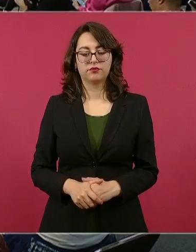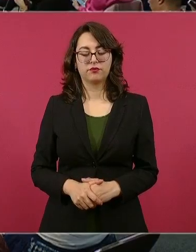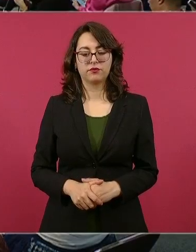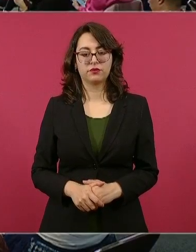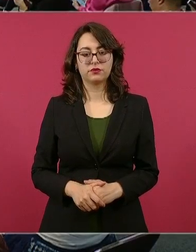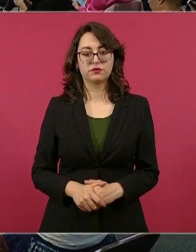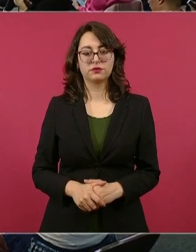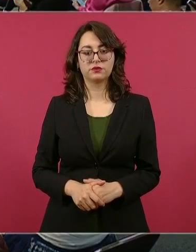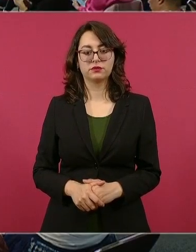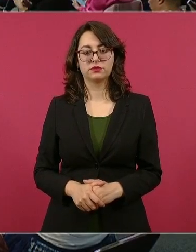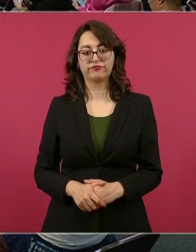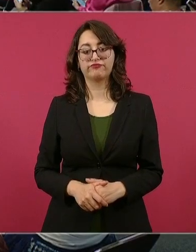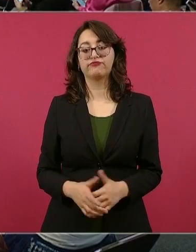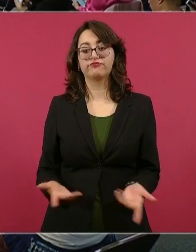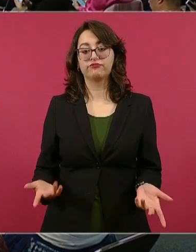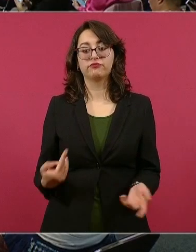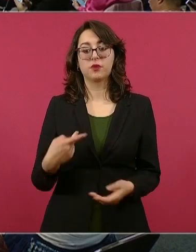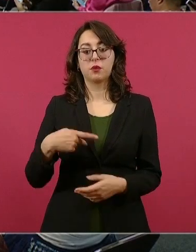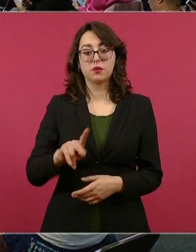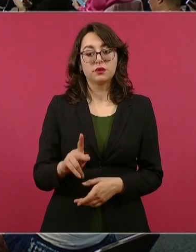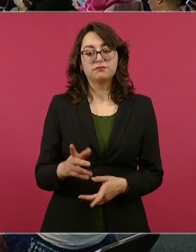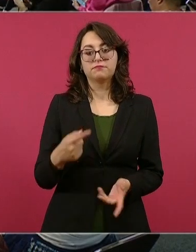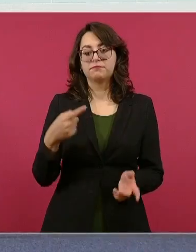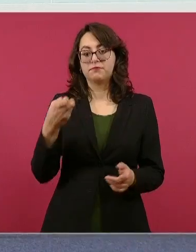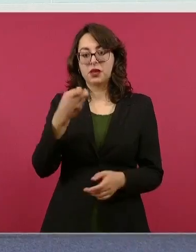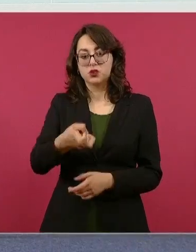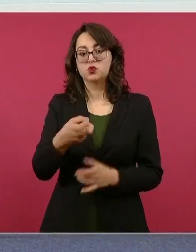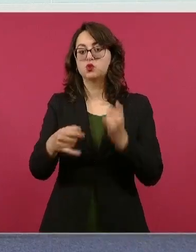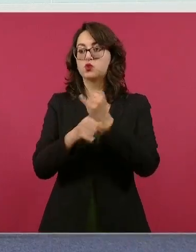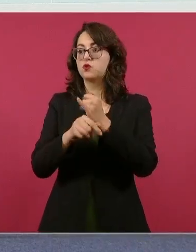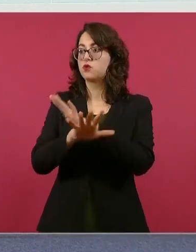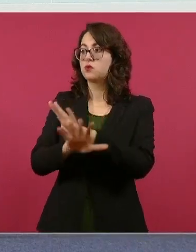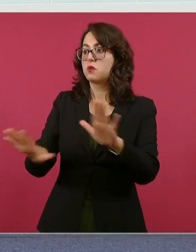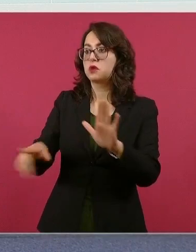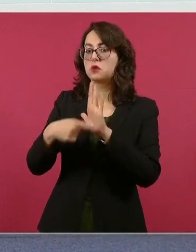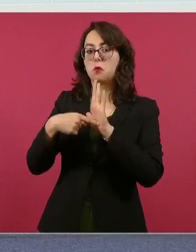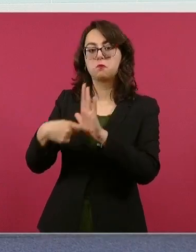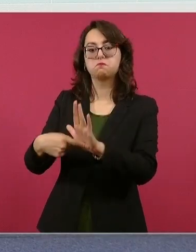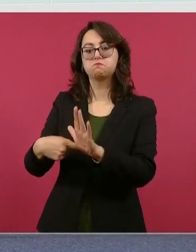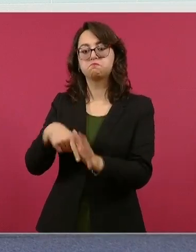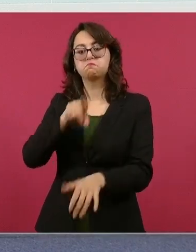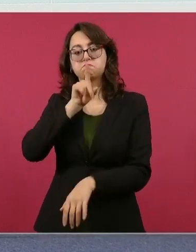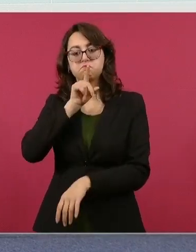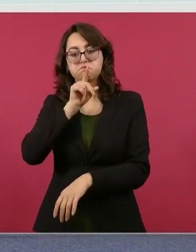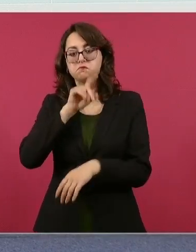por la desinformación que existe. Violencia contra mujeres,